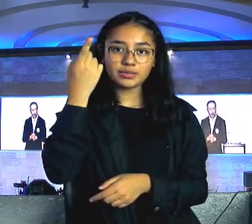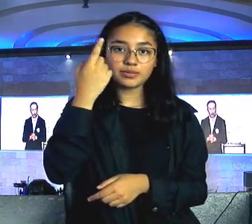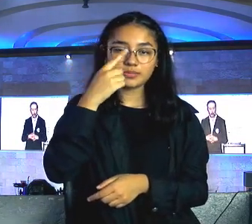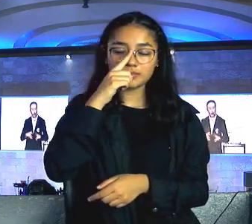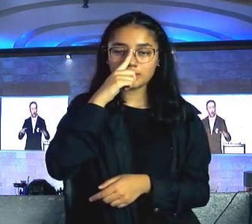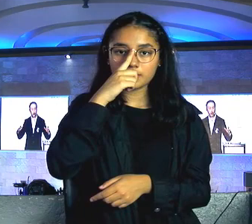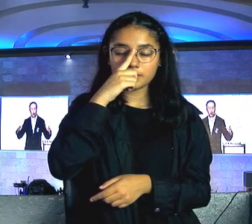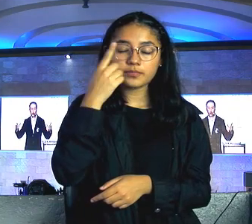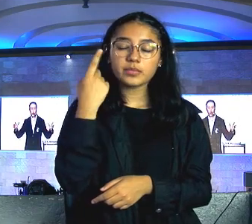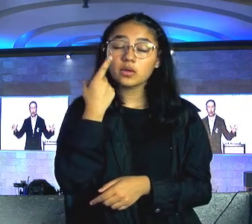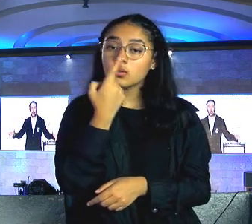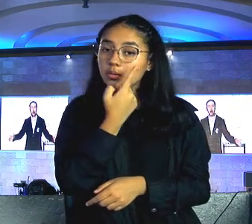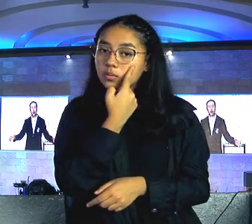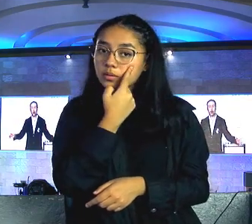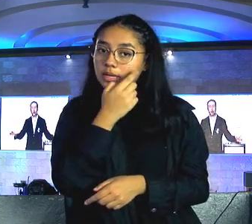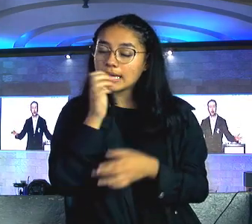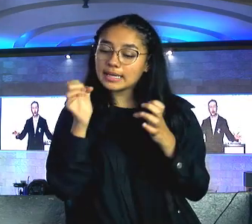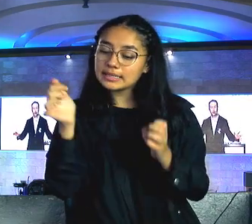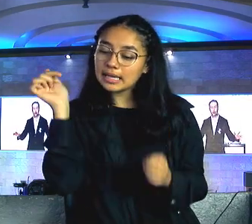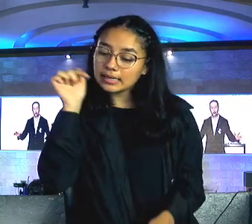Y los ojos de Dios están aquí ahora.